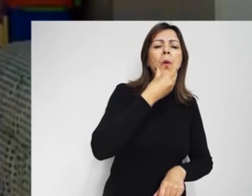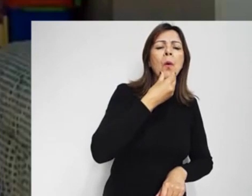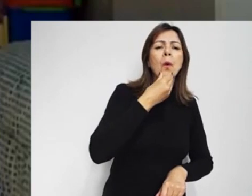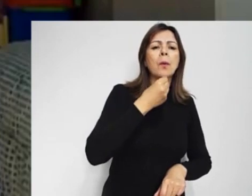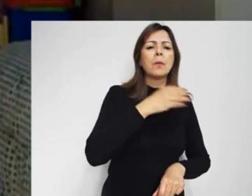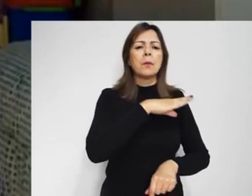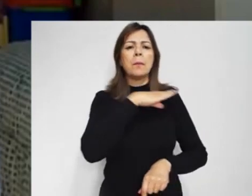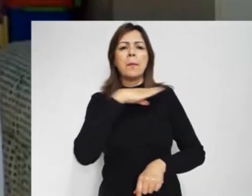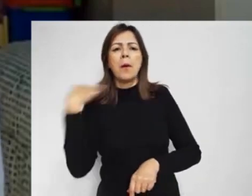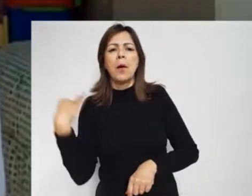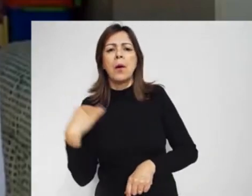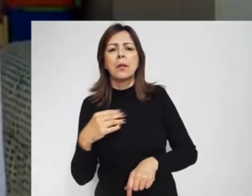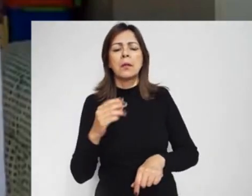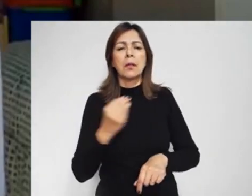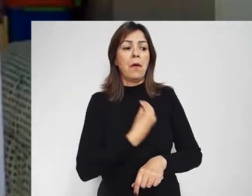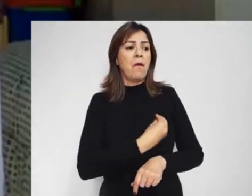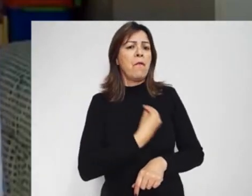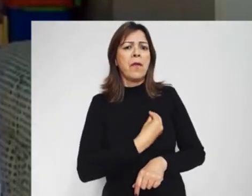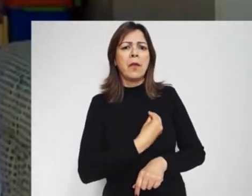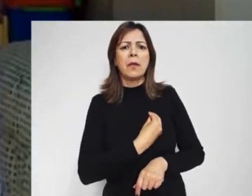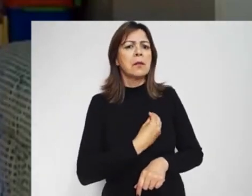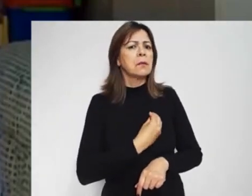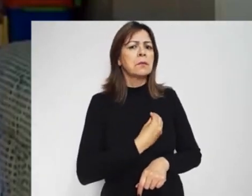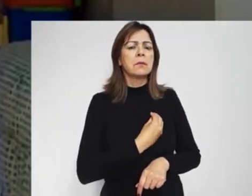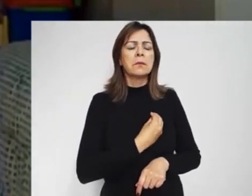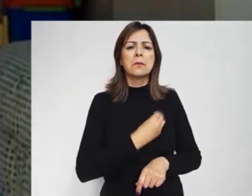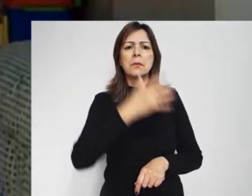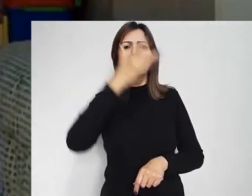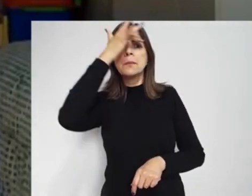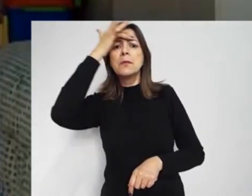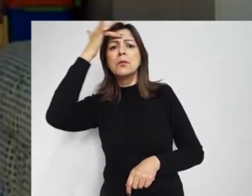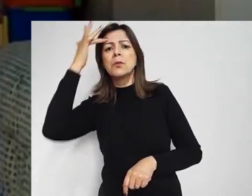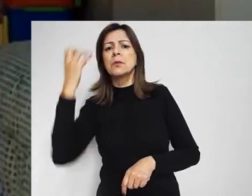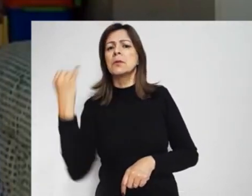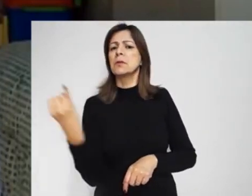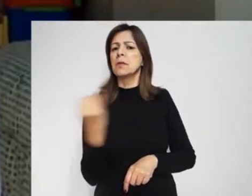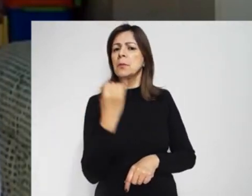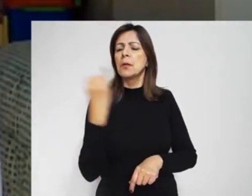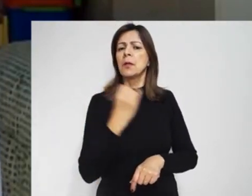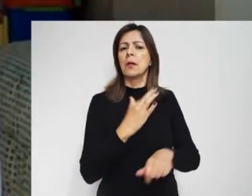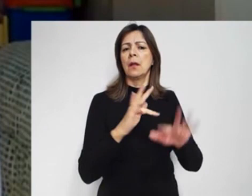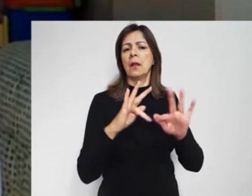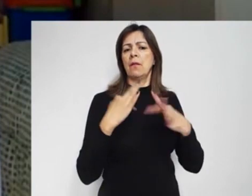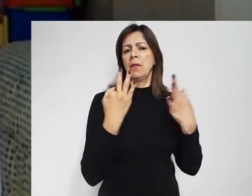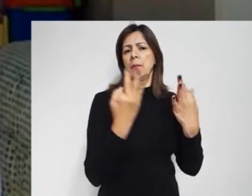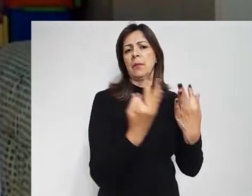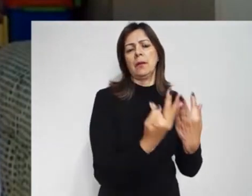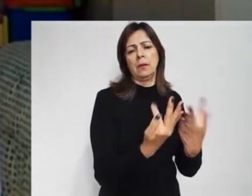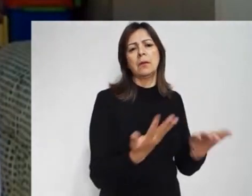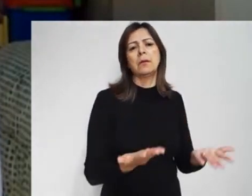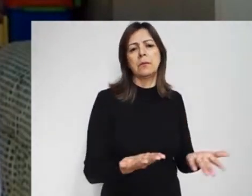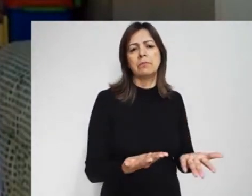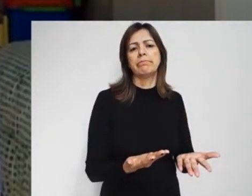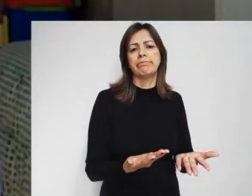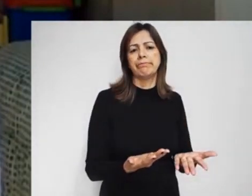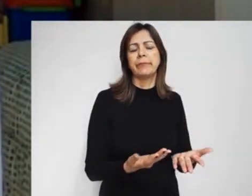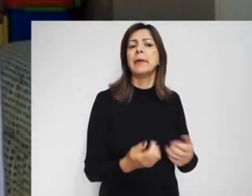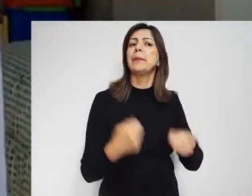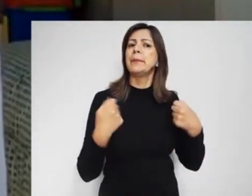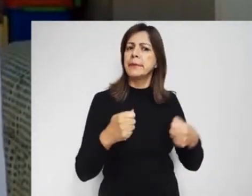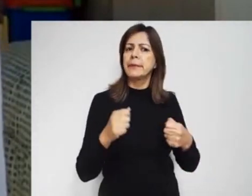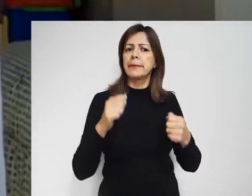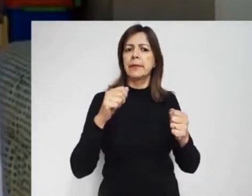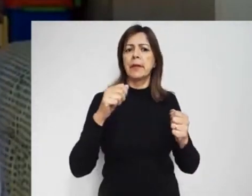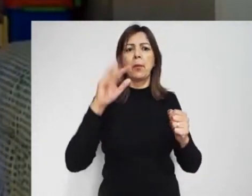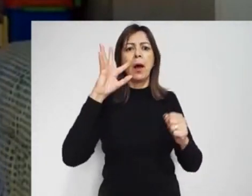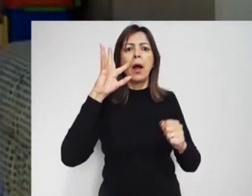vidas que es una enorme cantidad que no tiene precedentes en nuestra historia y que requieren de una atención que es desde todo punto de